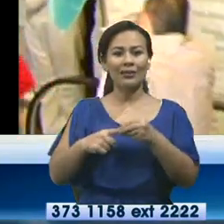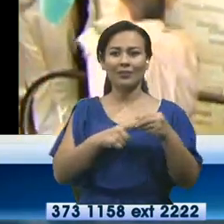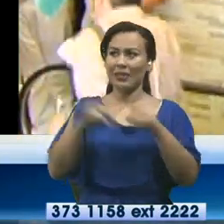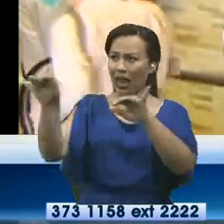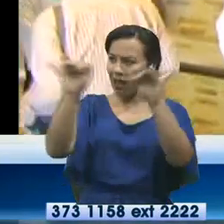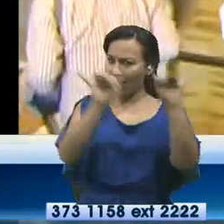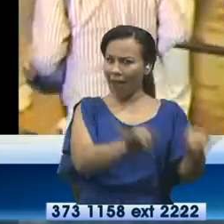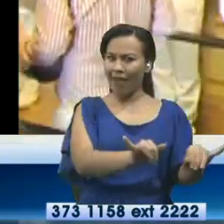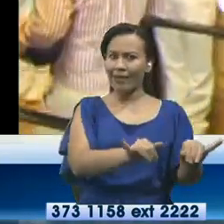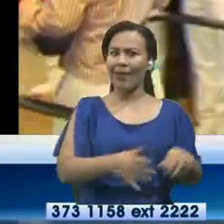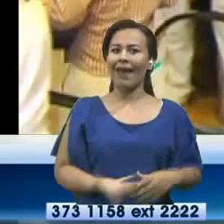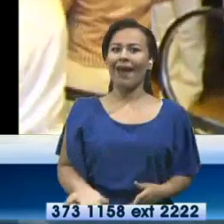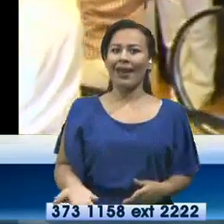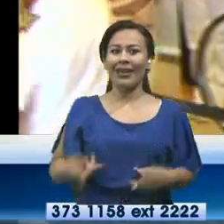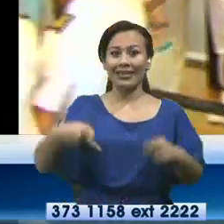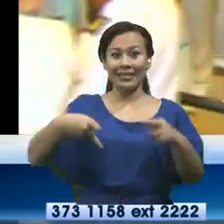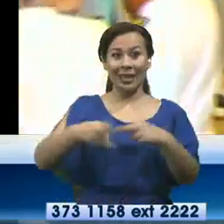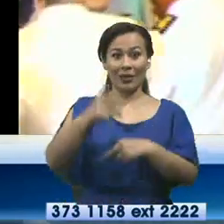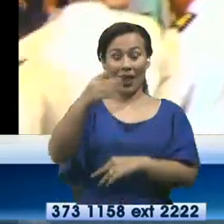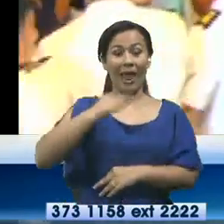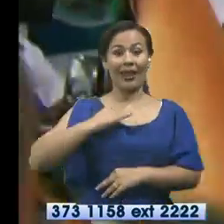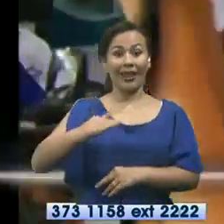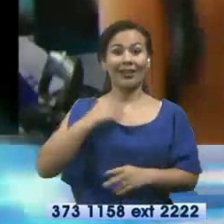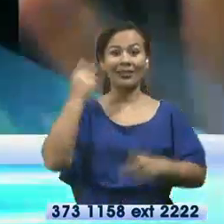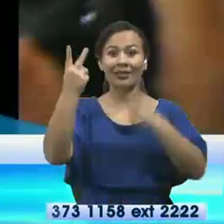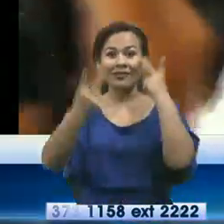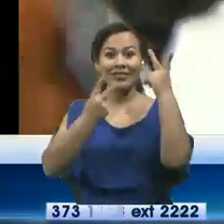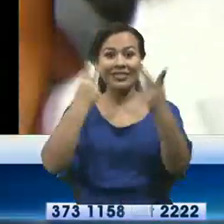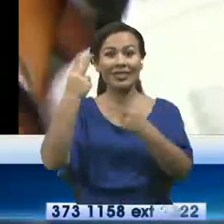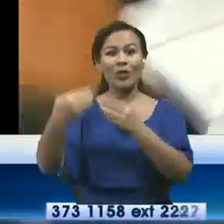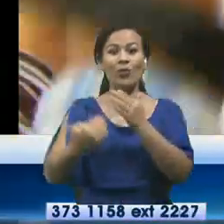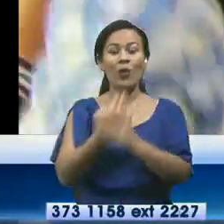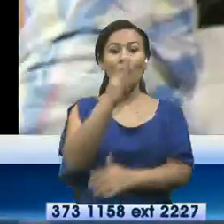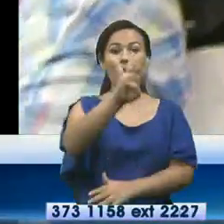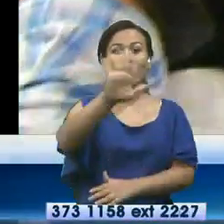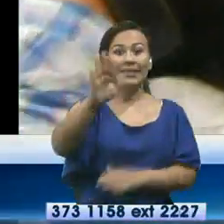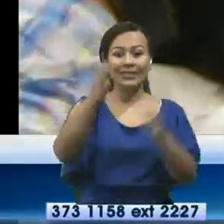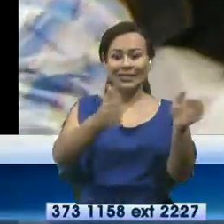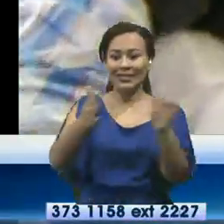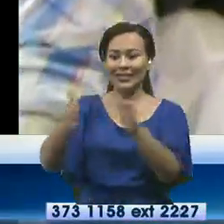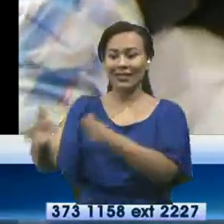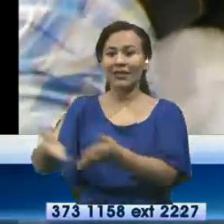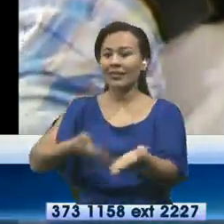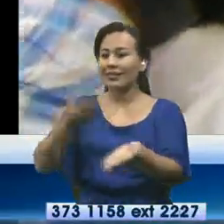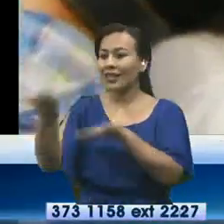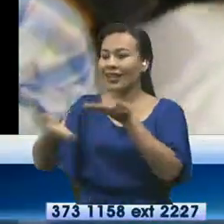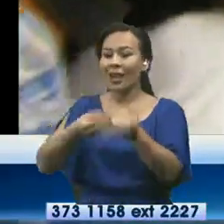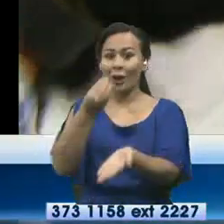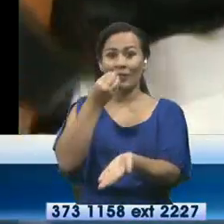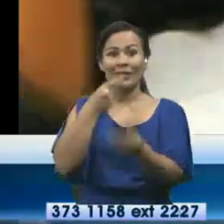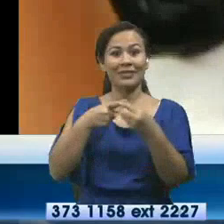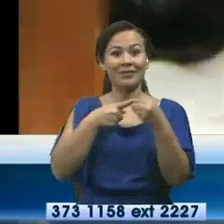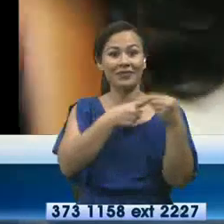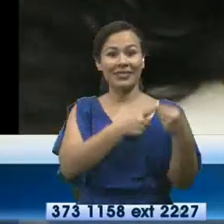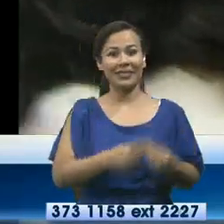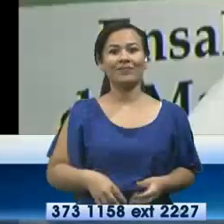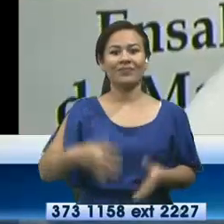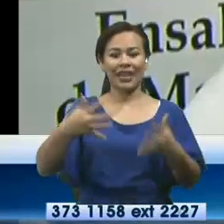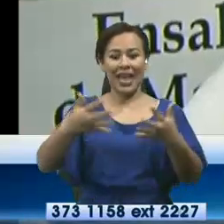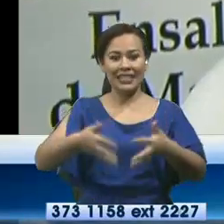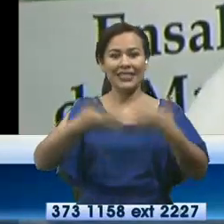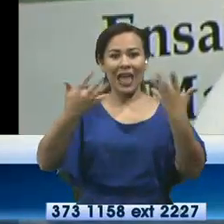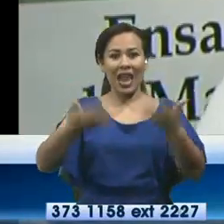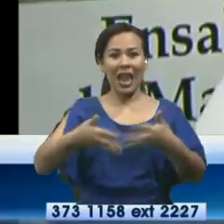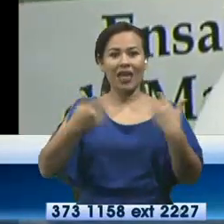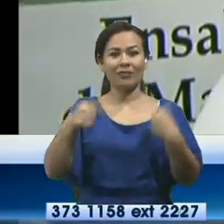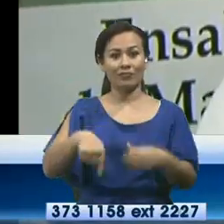Una vez inaugurado el evento, el alcalde visitó cada una de las 45 huecas que presentaban sus platos principales. La ensalada marinera